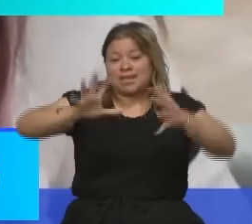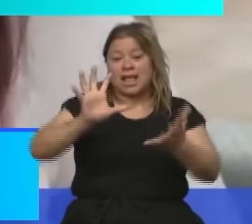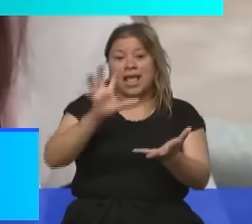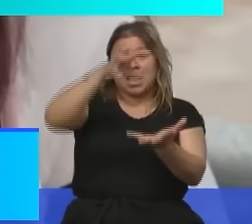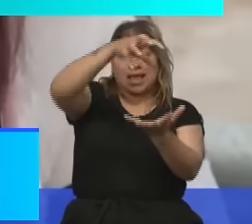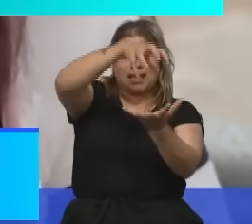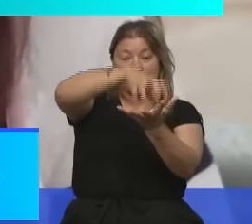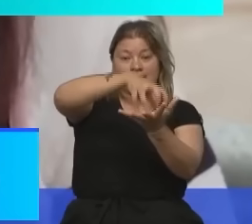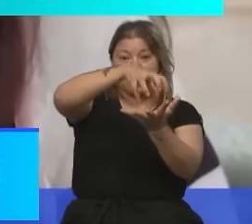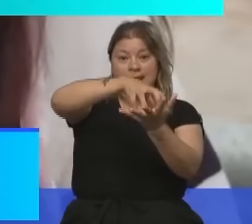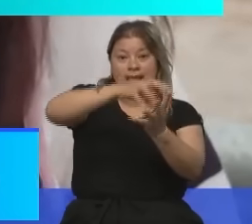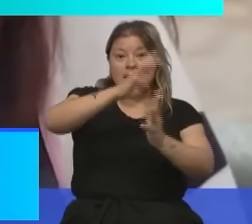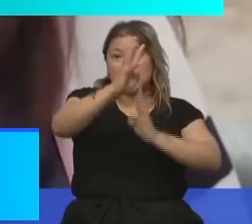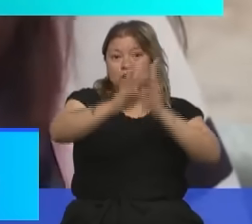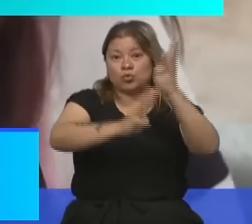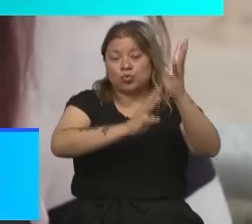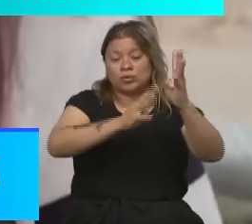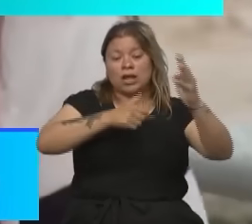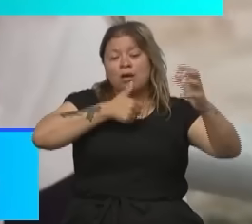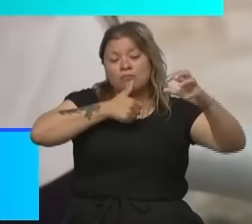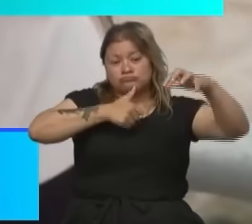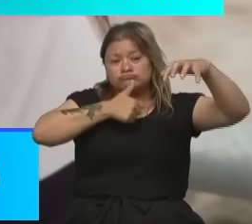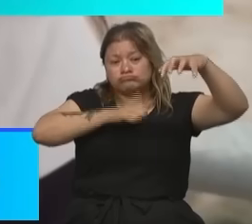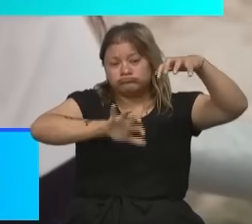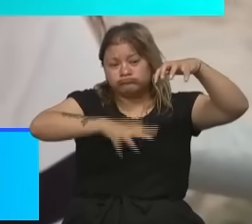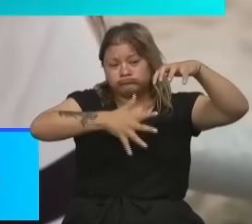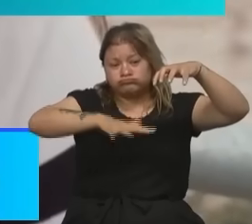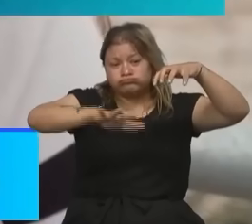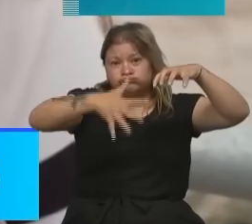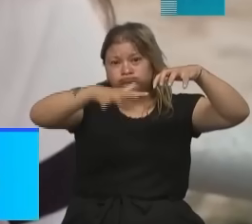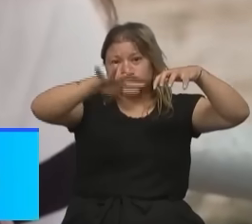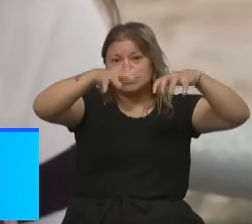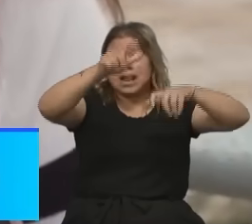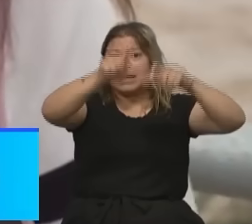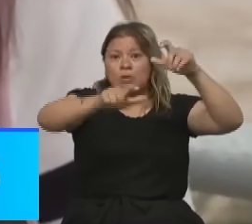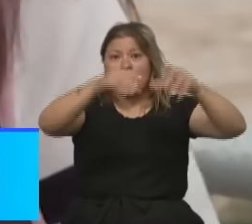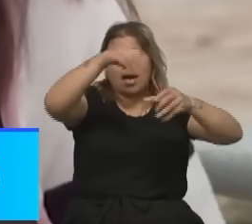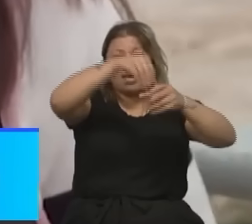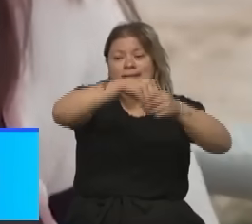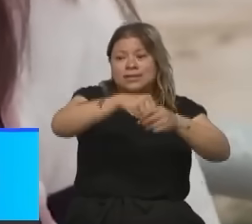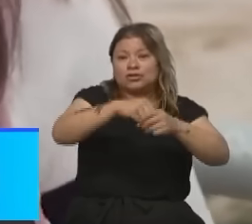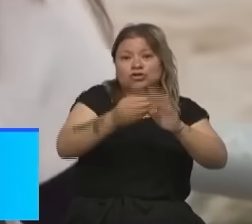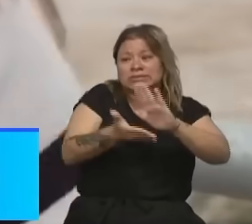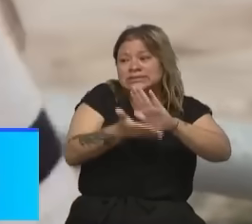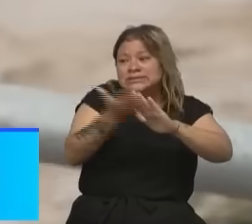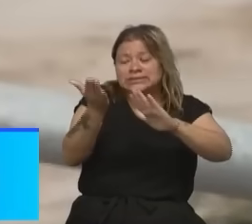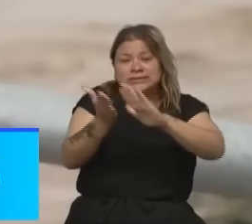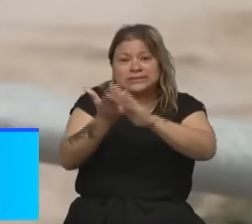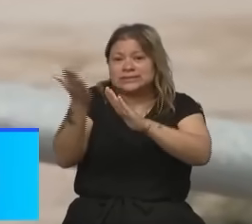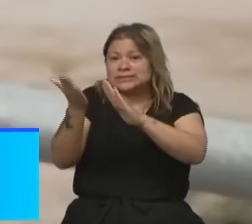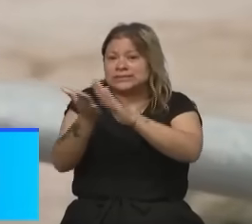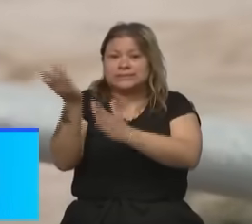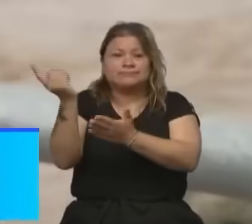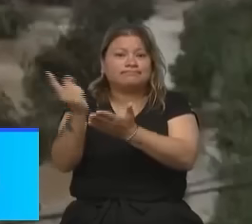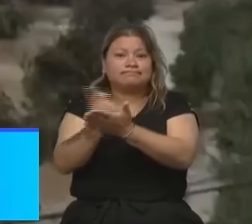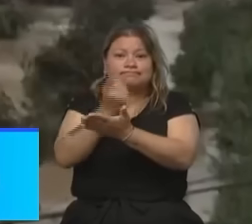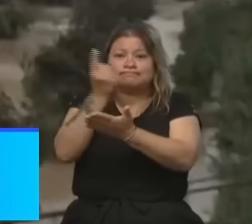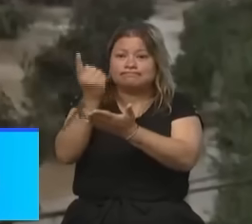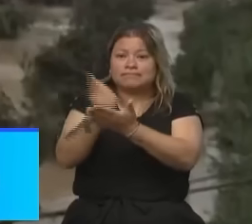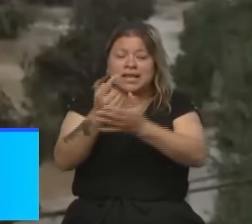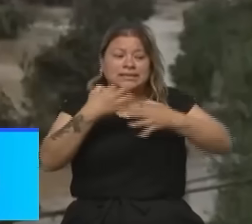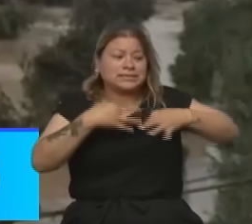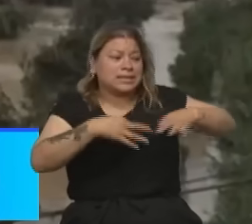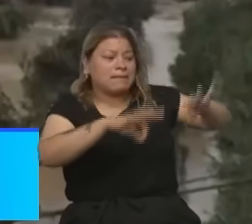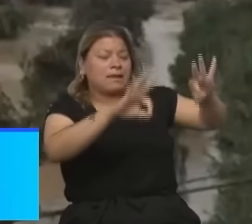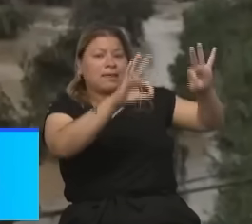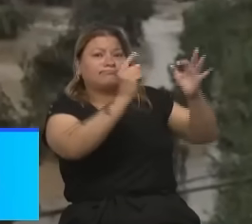se inundase y se haya quedado gente atrapada en las empresas esta noche allí, sin posibilidad de salvarles. Y luego